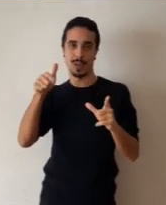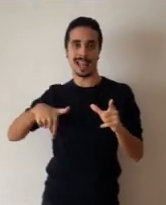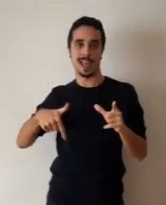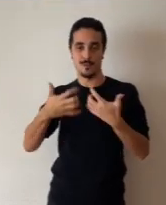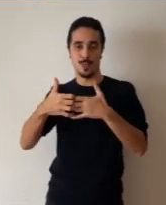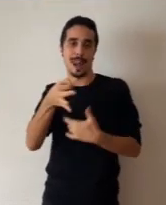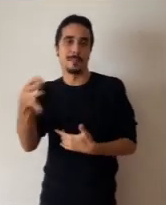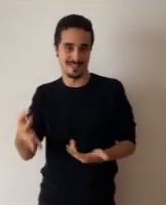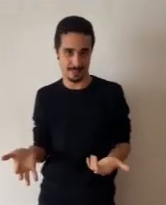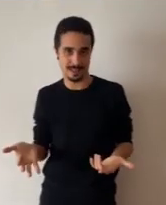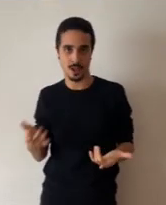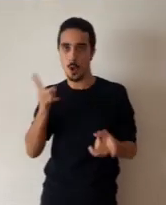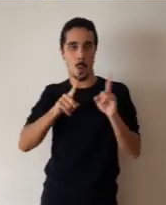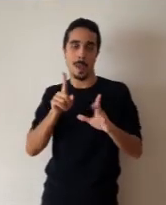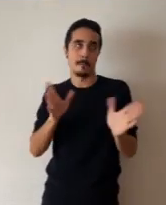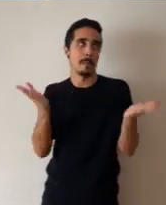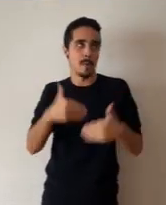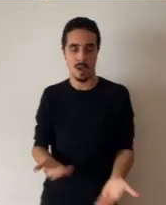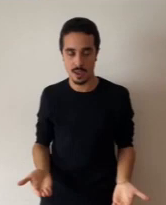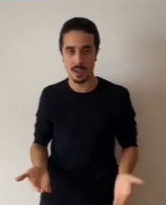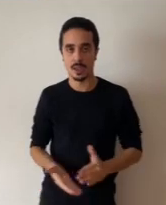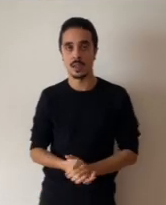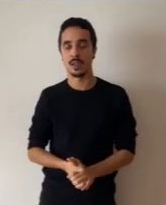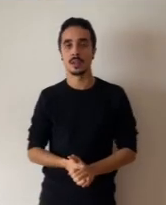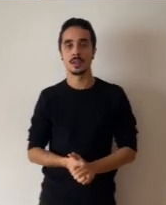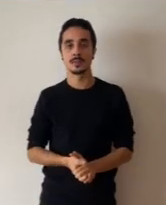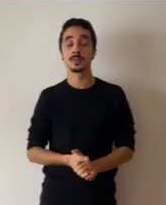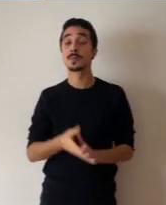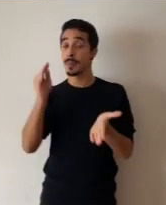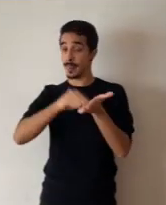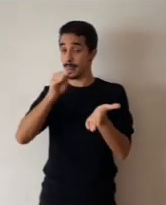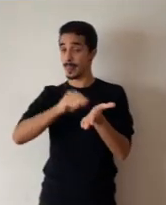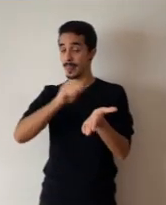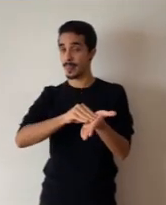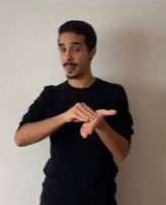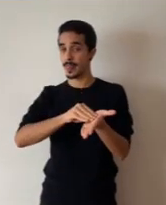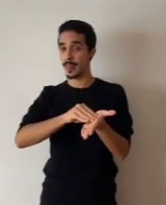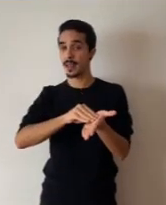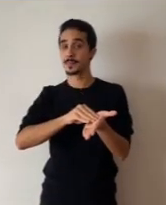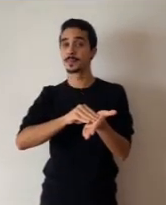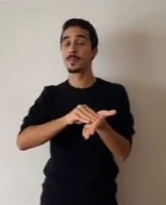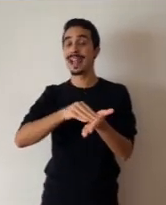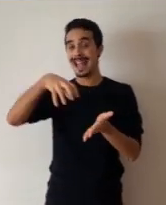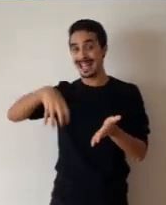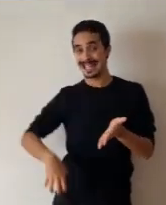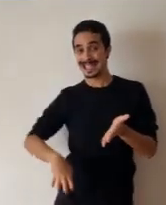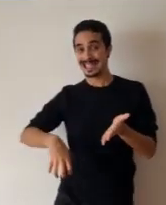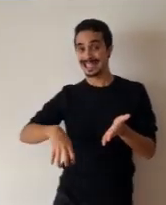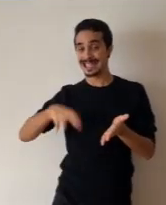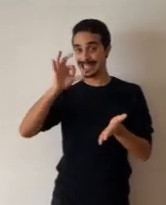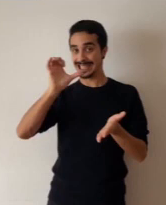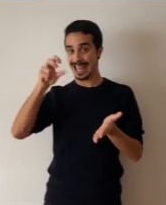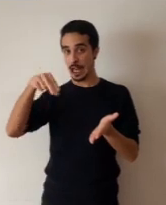de que ahí está bien puesto y que ahí no hay mayor problema. Que muchas veces